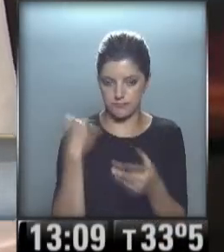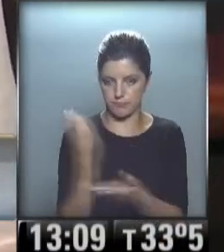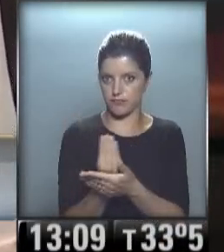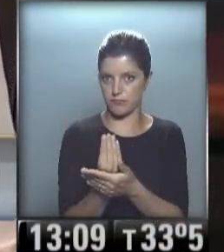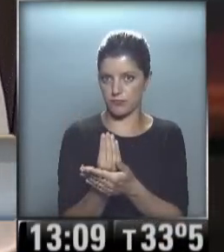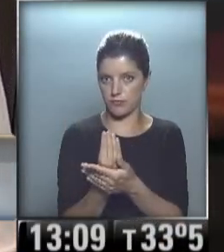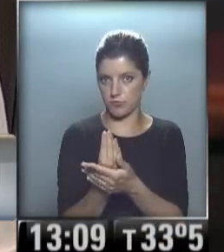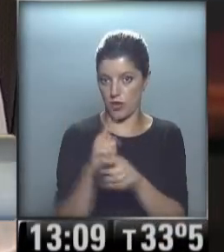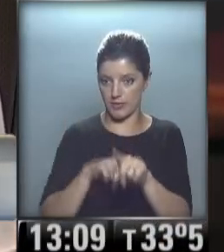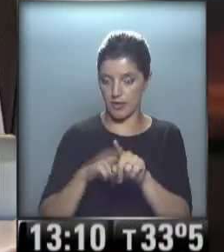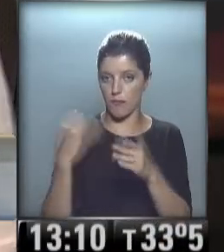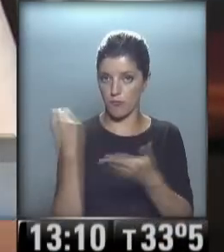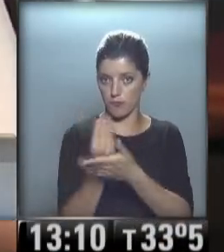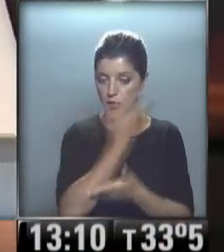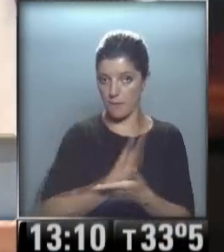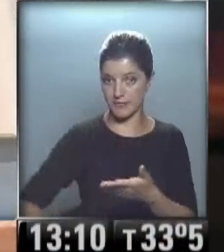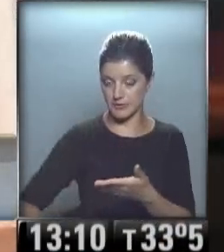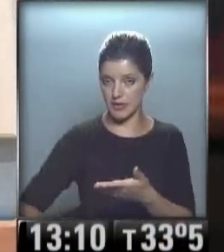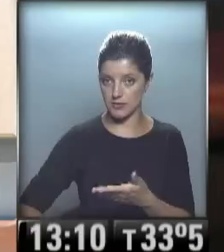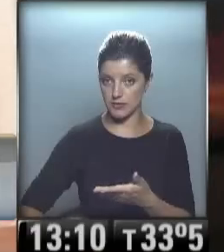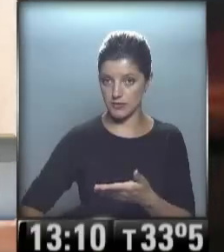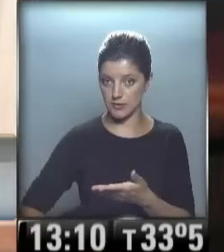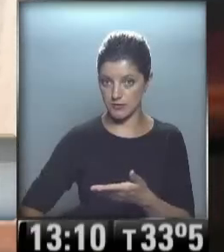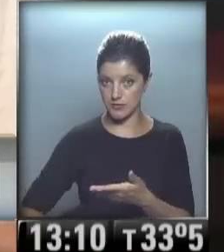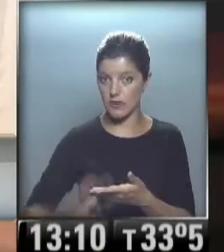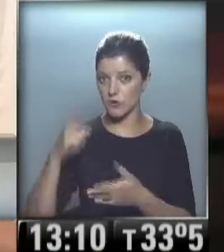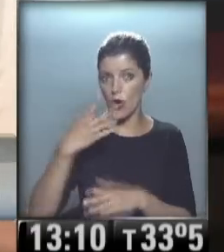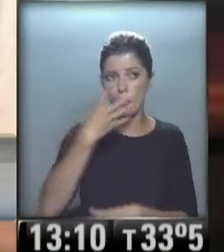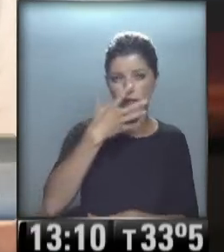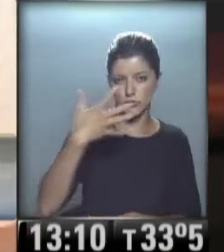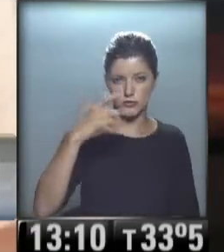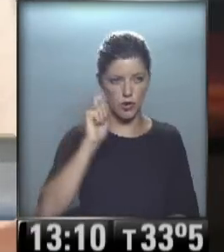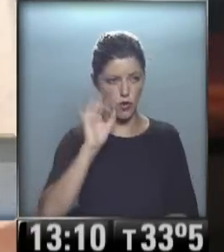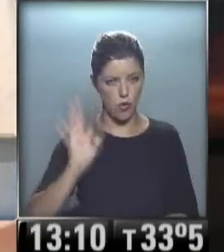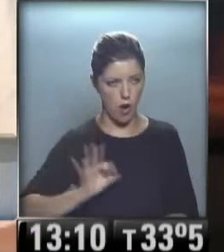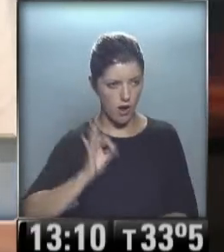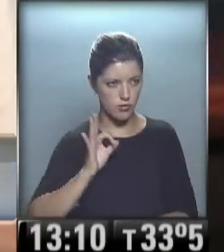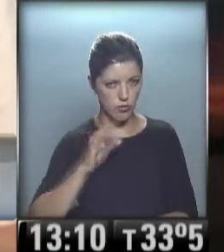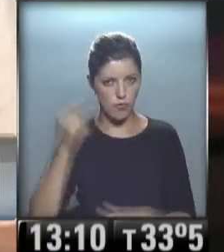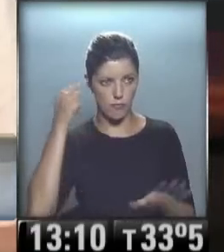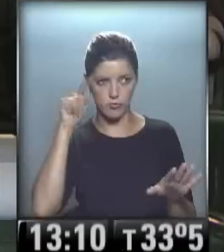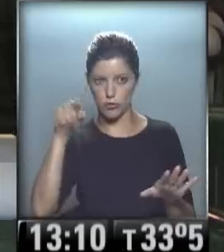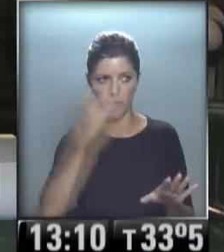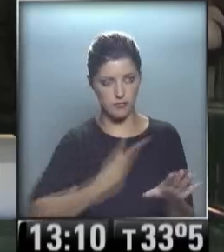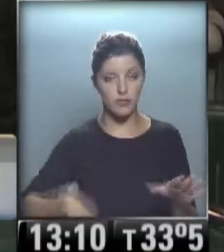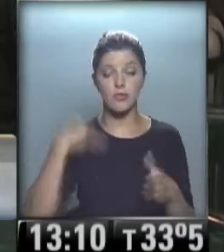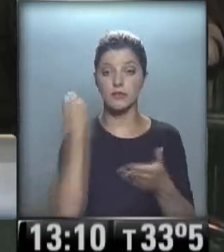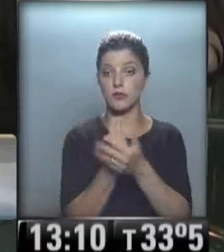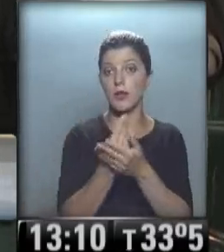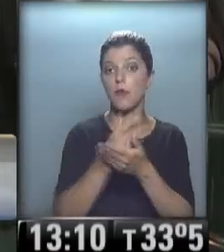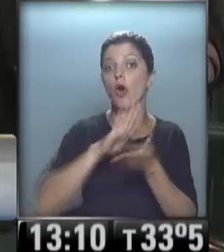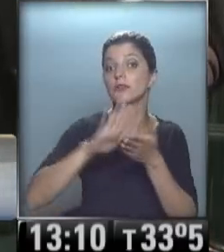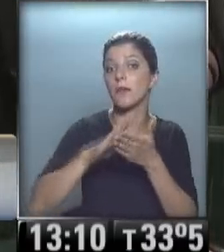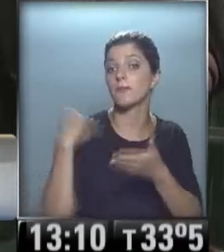porque son breves los los tiempos en son cu 5 años no del el presidente chile no tiene cción por lo